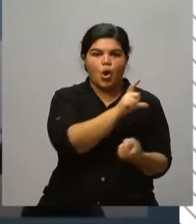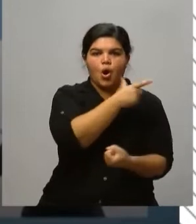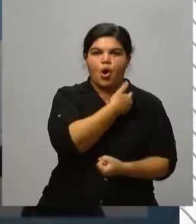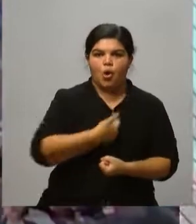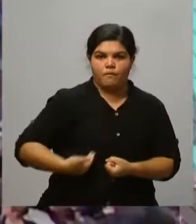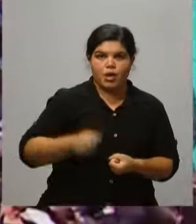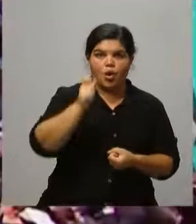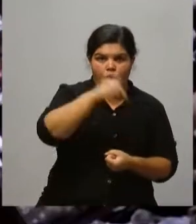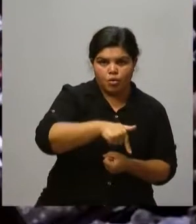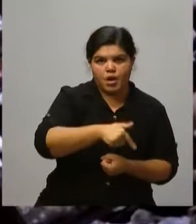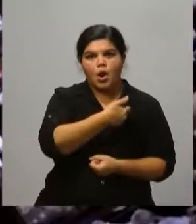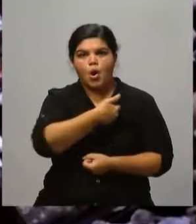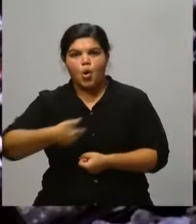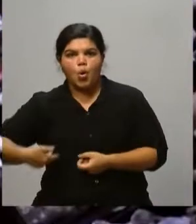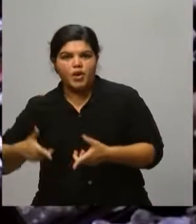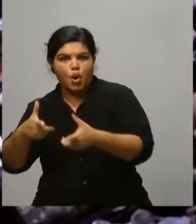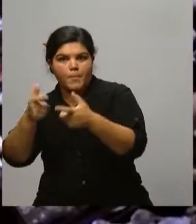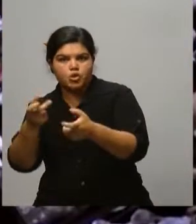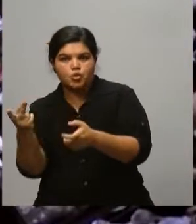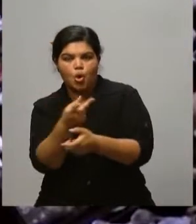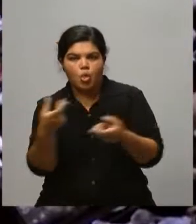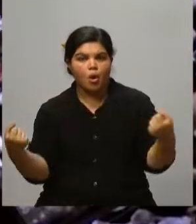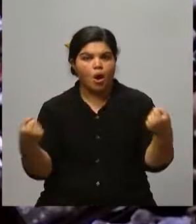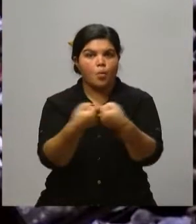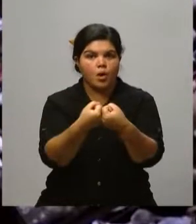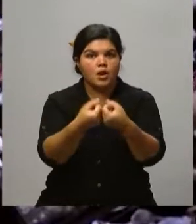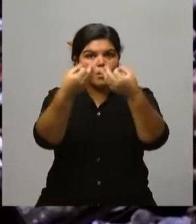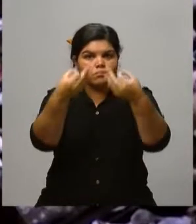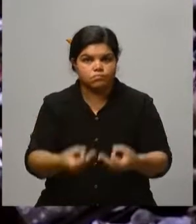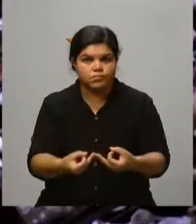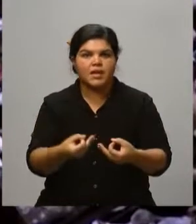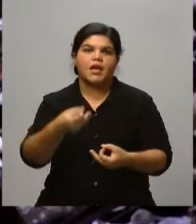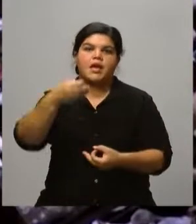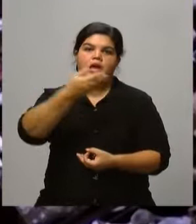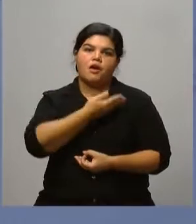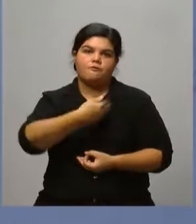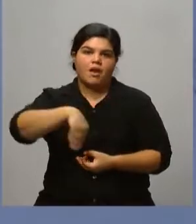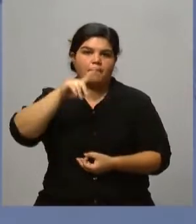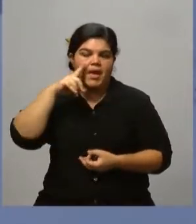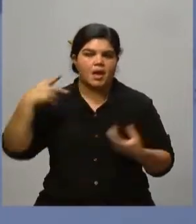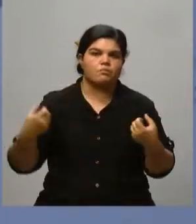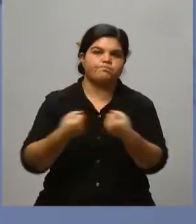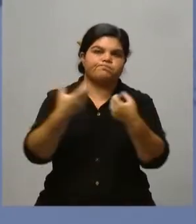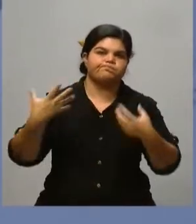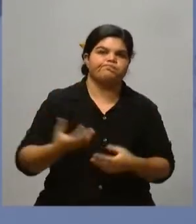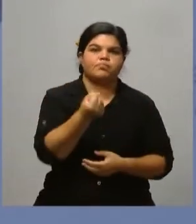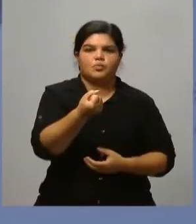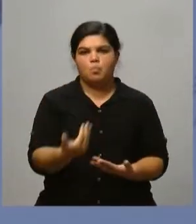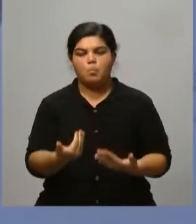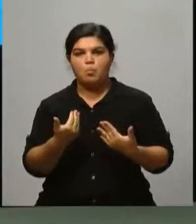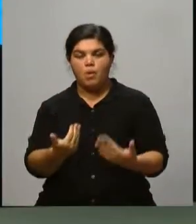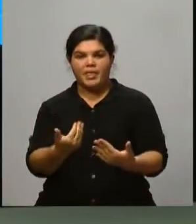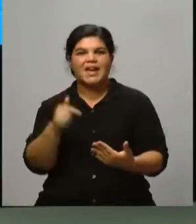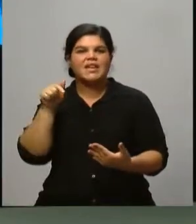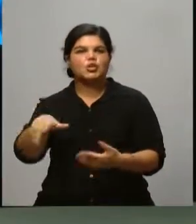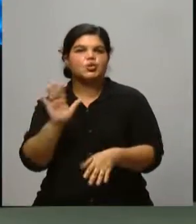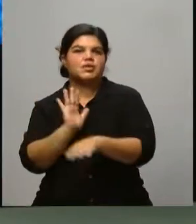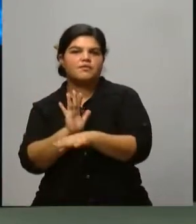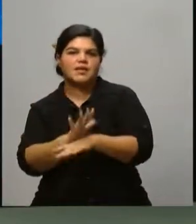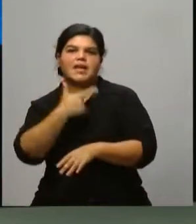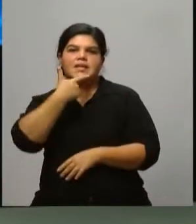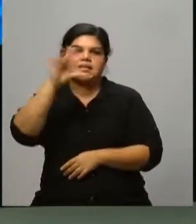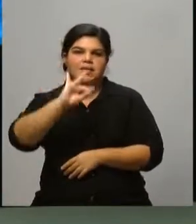acuerdo con el Fondo Monetario Internacional, digo, a grandes rasgos, si bien pueden tener las diferencias importantes en cómo se